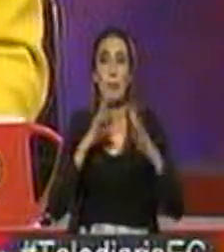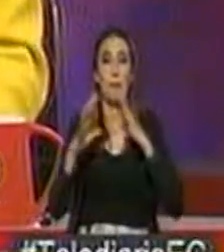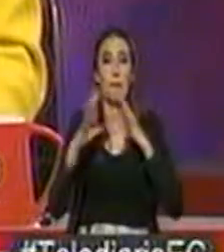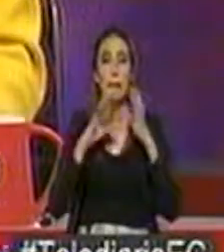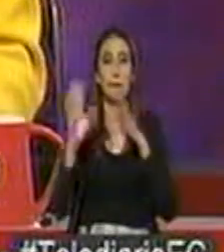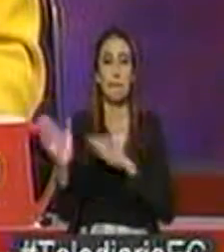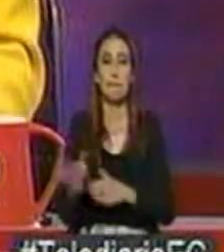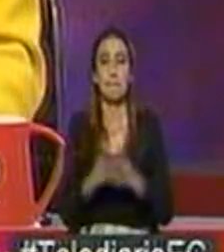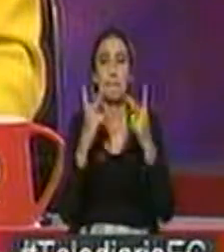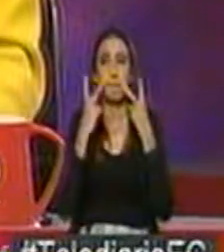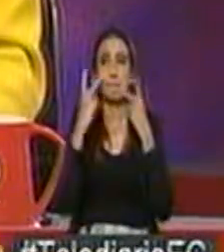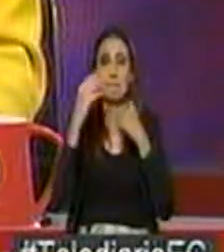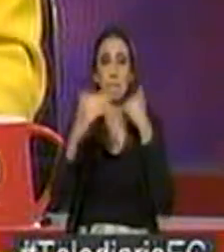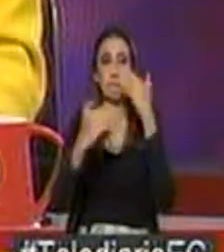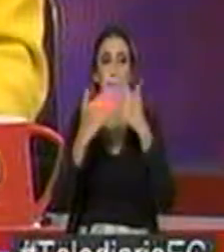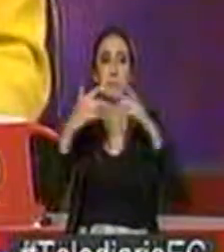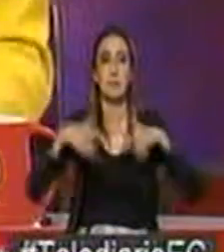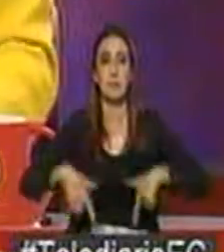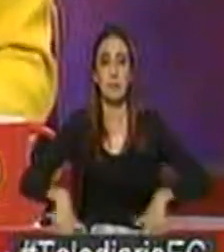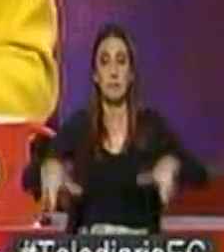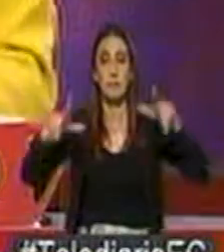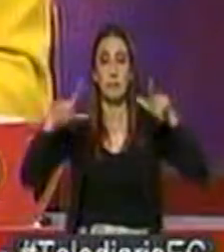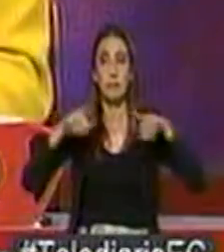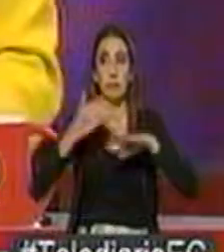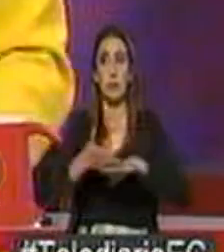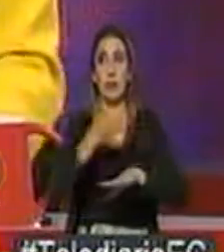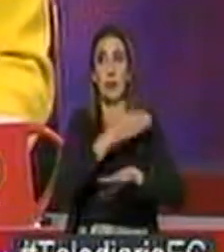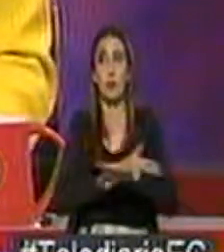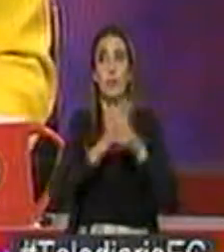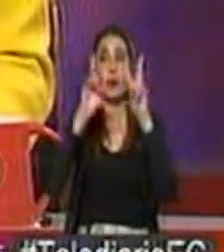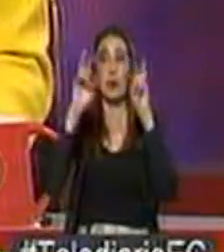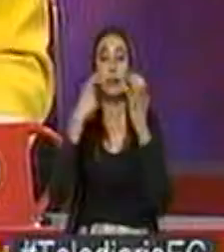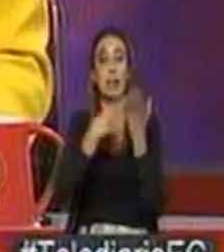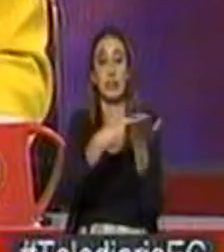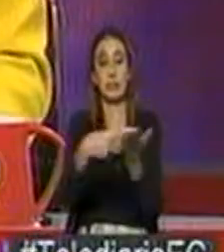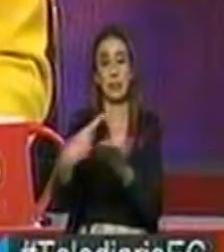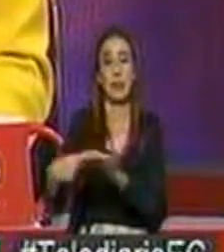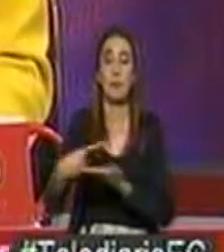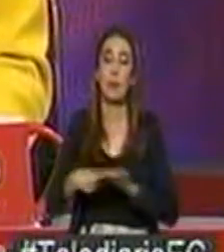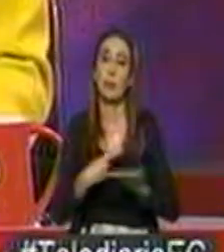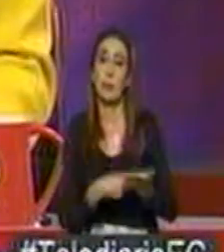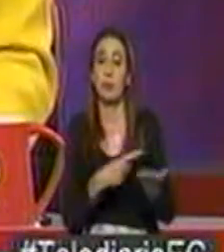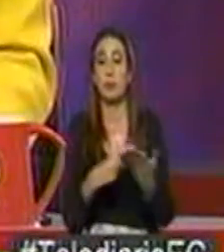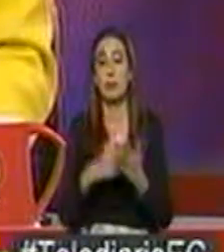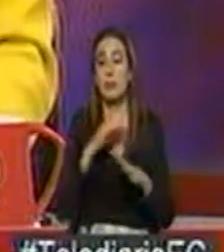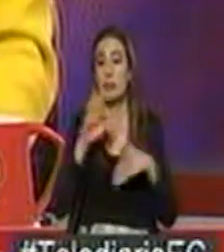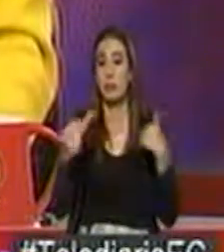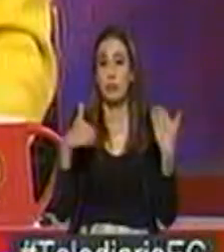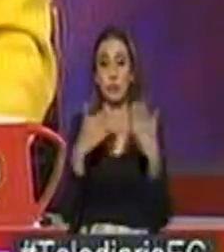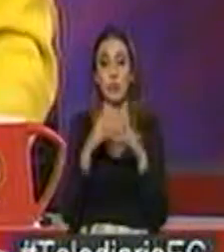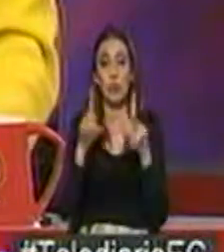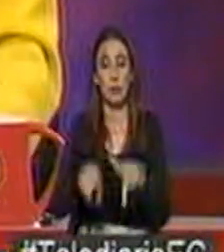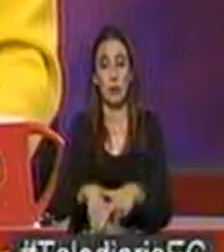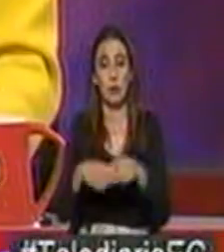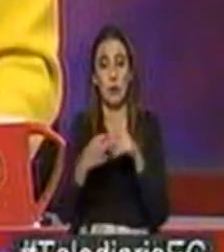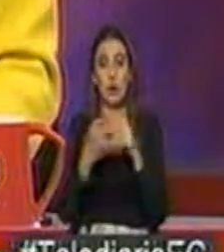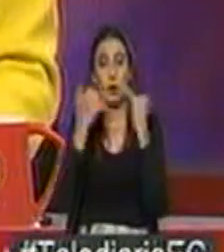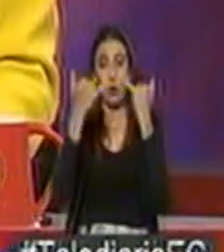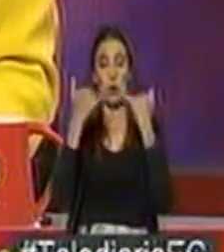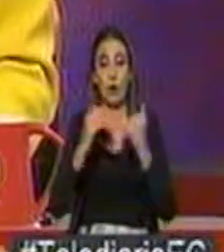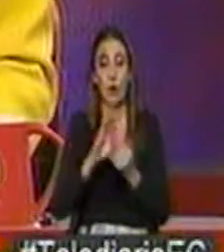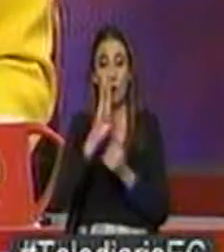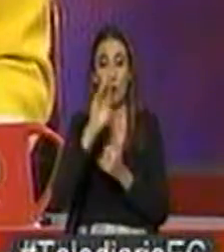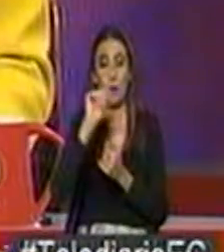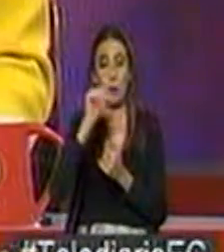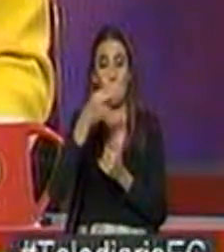declaraciones del presidente de la República, Lenín Moreno, quien anticipa los temas que serán tratados durante este gabinete ampliado que ha iniciado ya en Bahía de